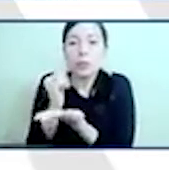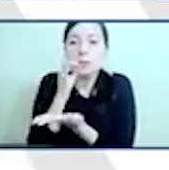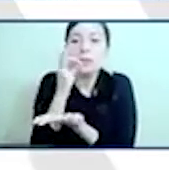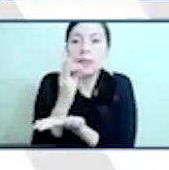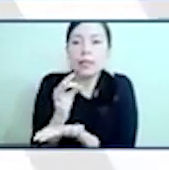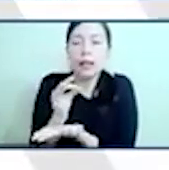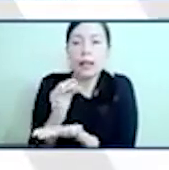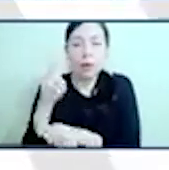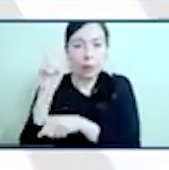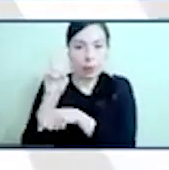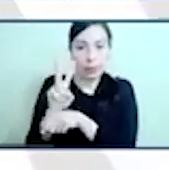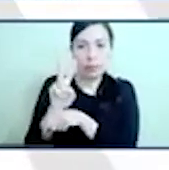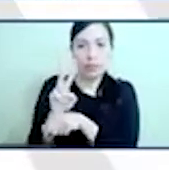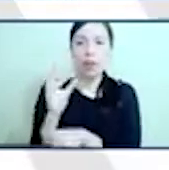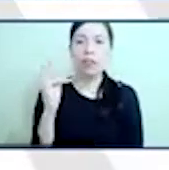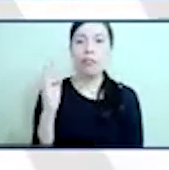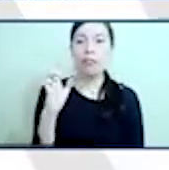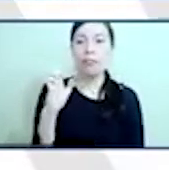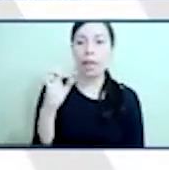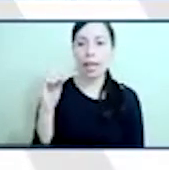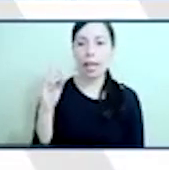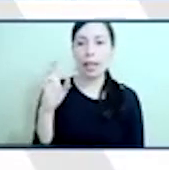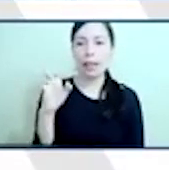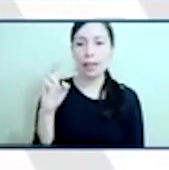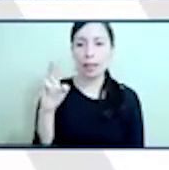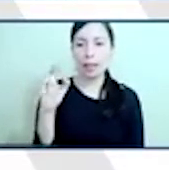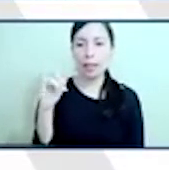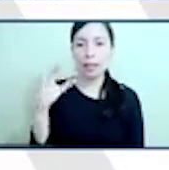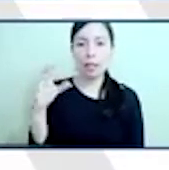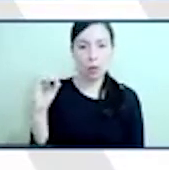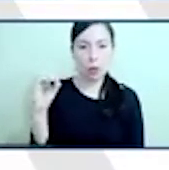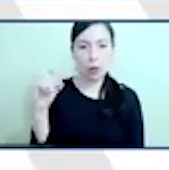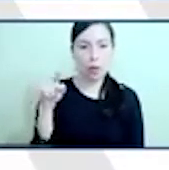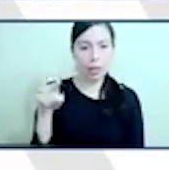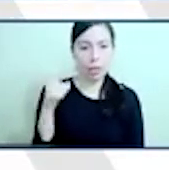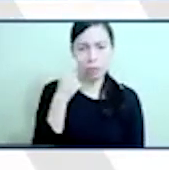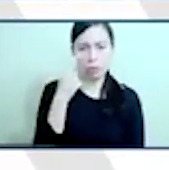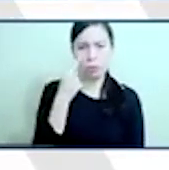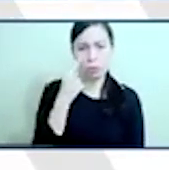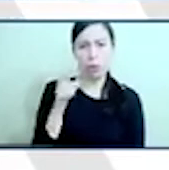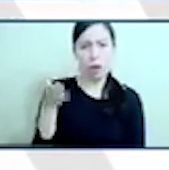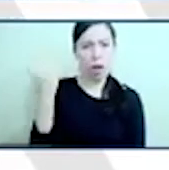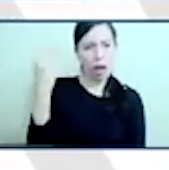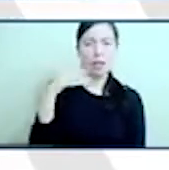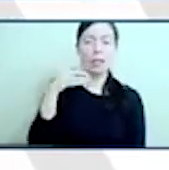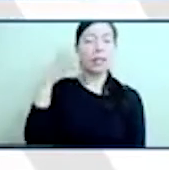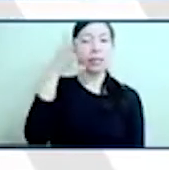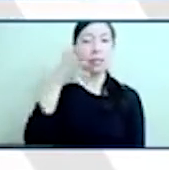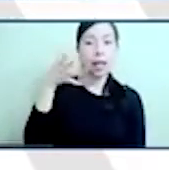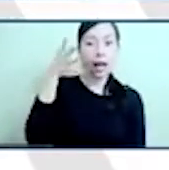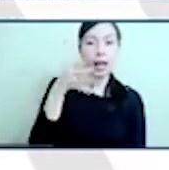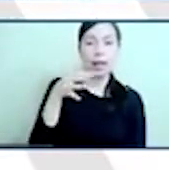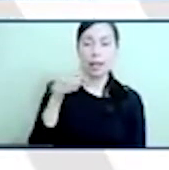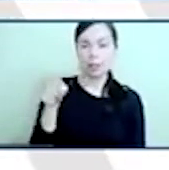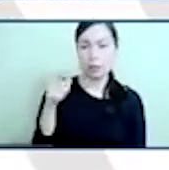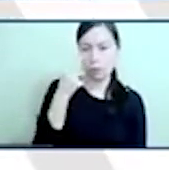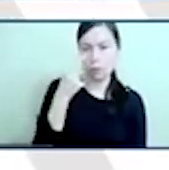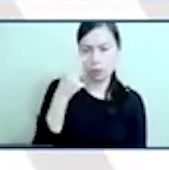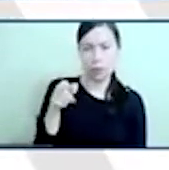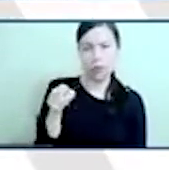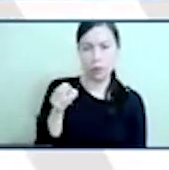Rutjan. Federico Rutjan, yo lo ubico por otras charlas que me ha tocado dar sobre la historia del Observatorio Nacional,